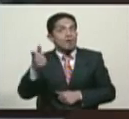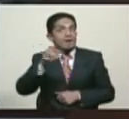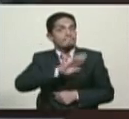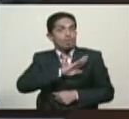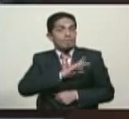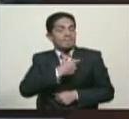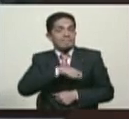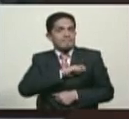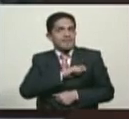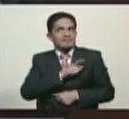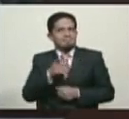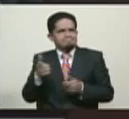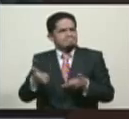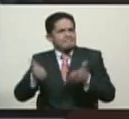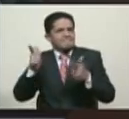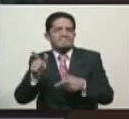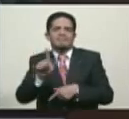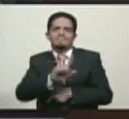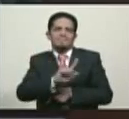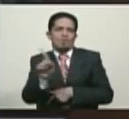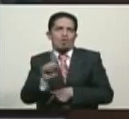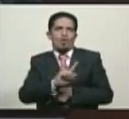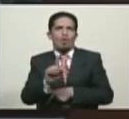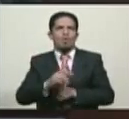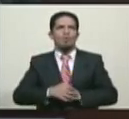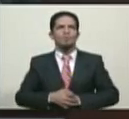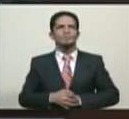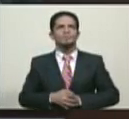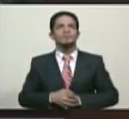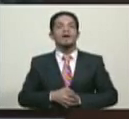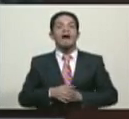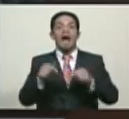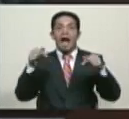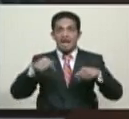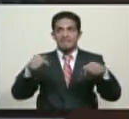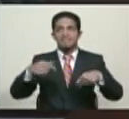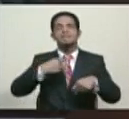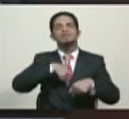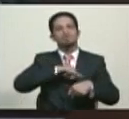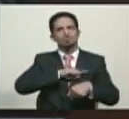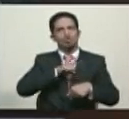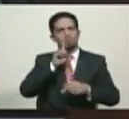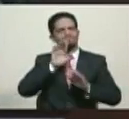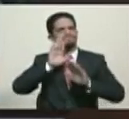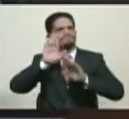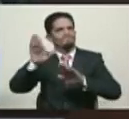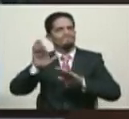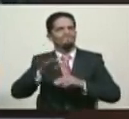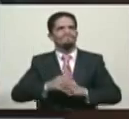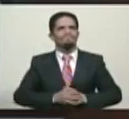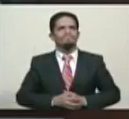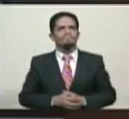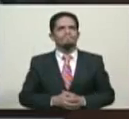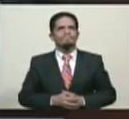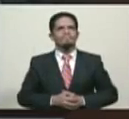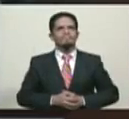permitirán que una aberración como esta pueda llevarse a cabo. Desde aquí, nuestra absoluta solidaridad.